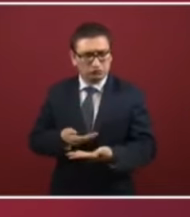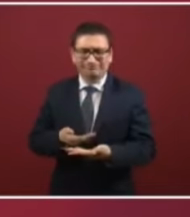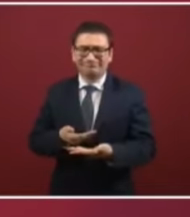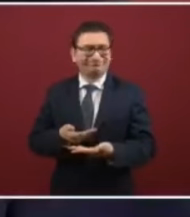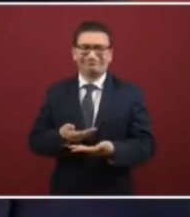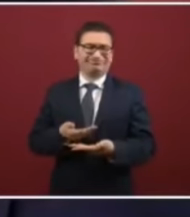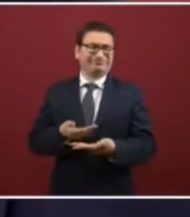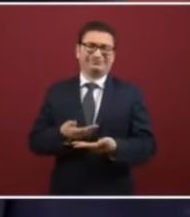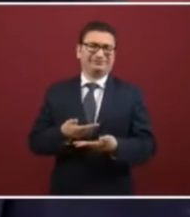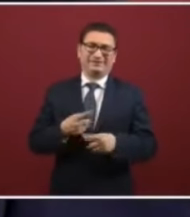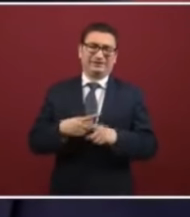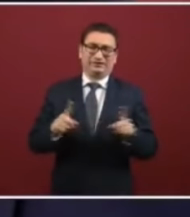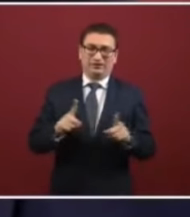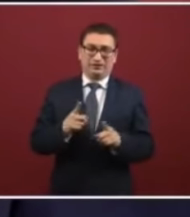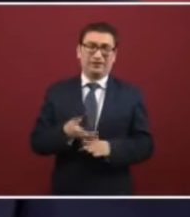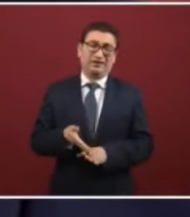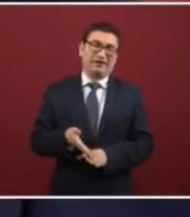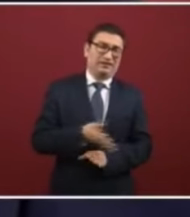Era